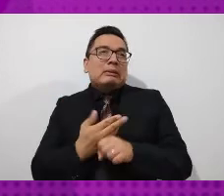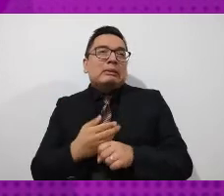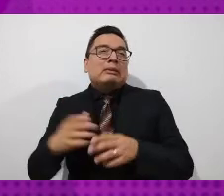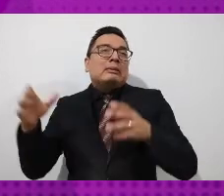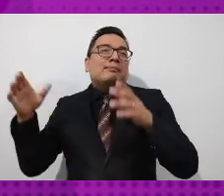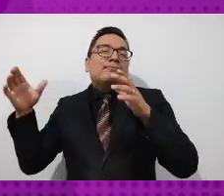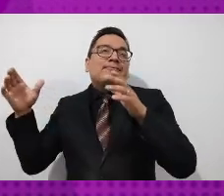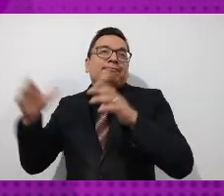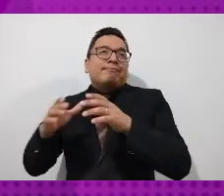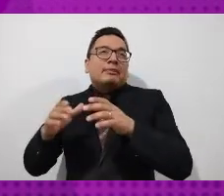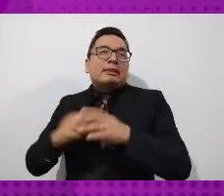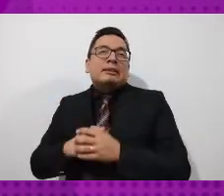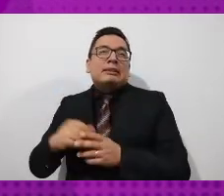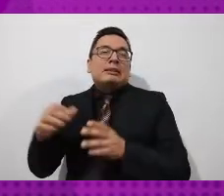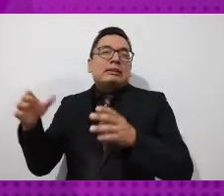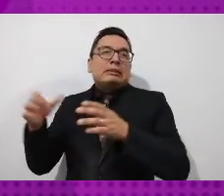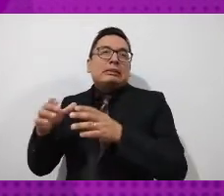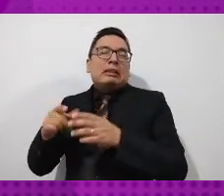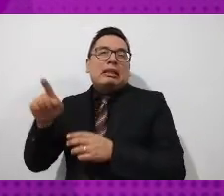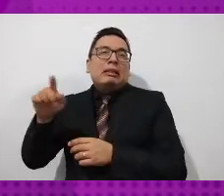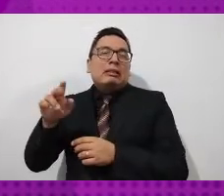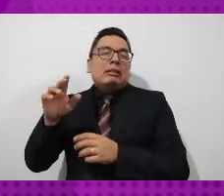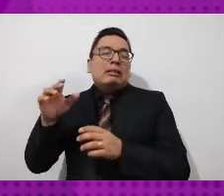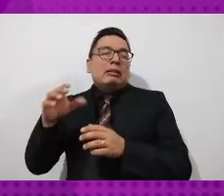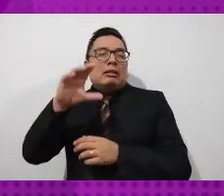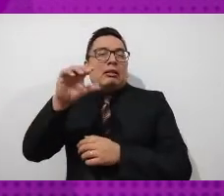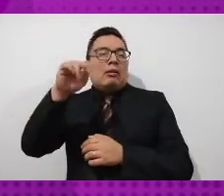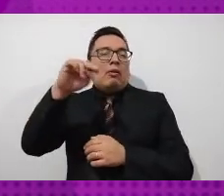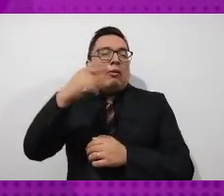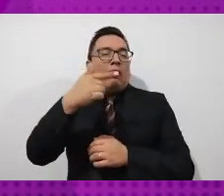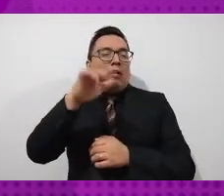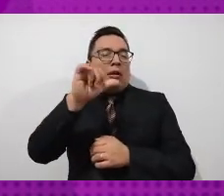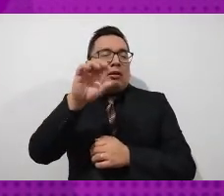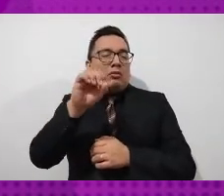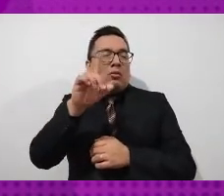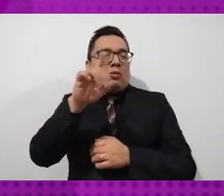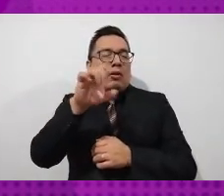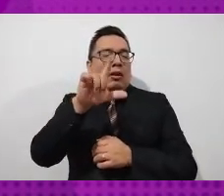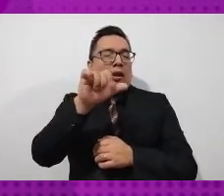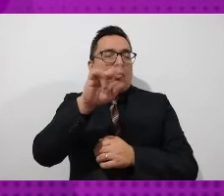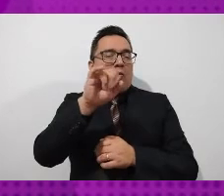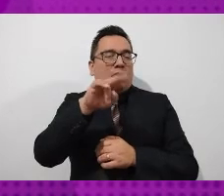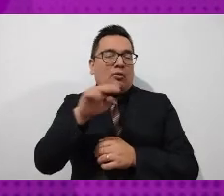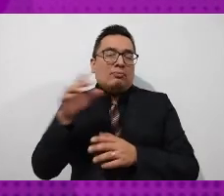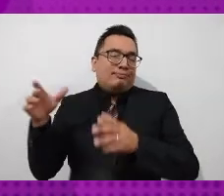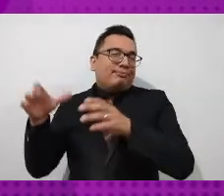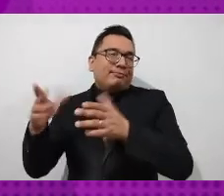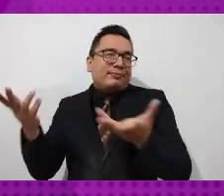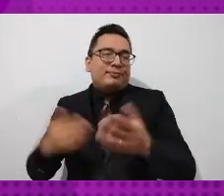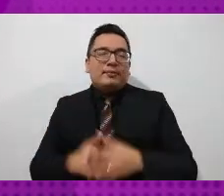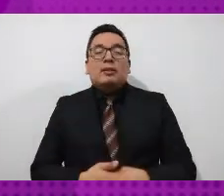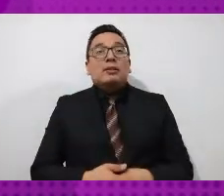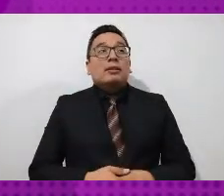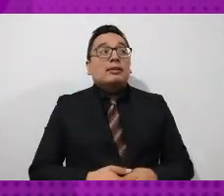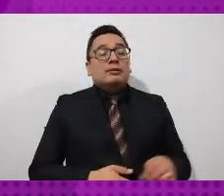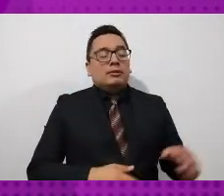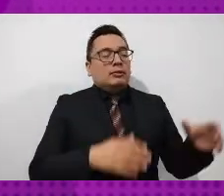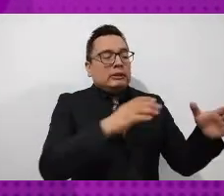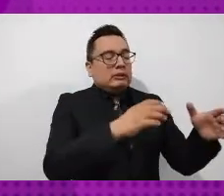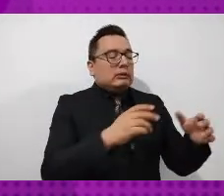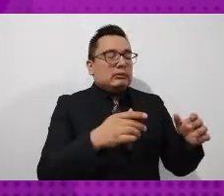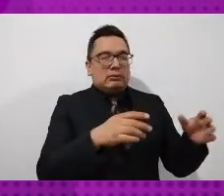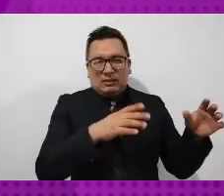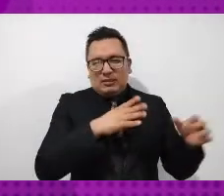Congreso de la Unión emitir las leyes en esa materia. ¿Qué hace la comisión? Revisa que en efecto